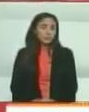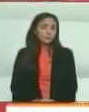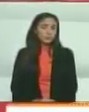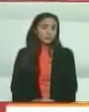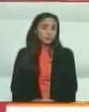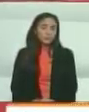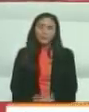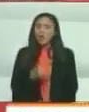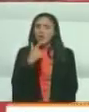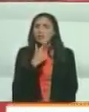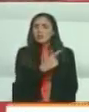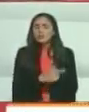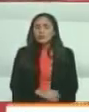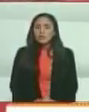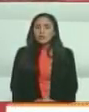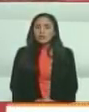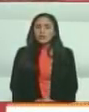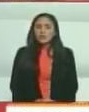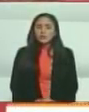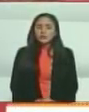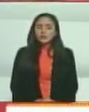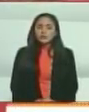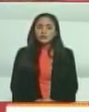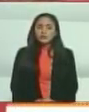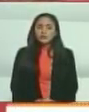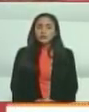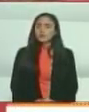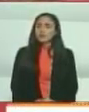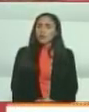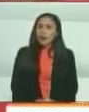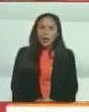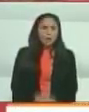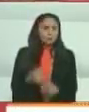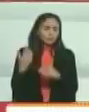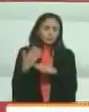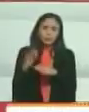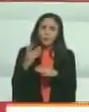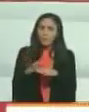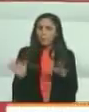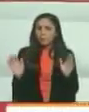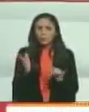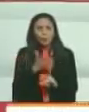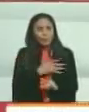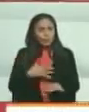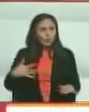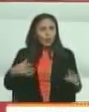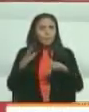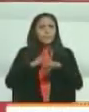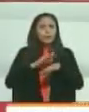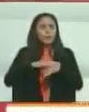él les decía que a él lo podrían tratar como fueran, como quisieran, porque él era